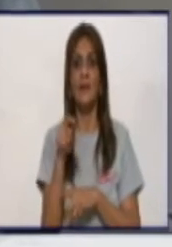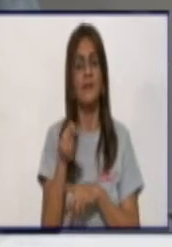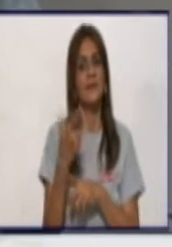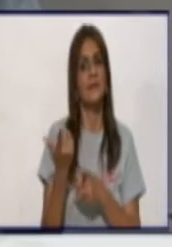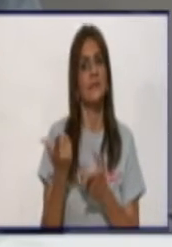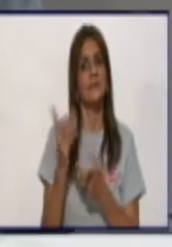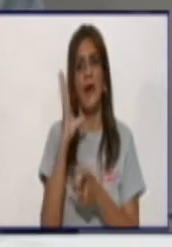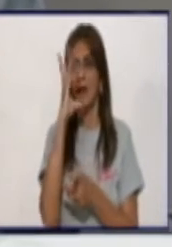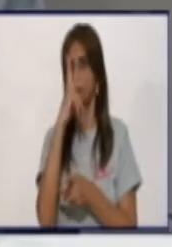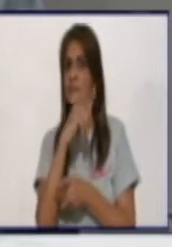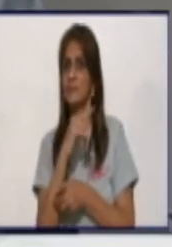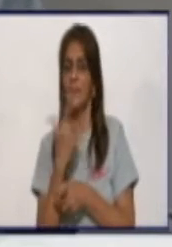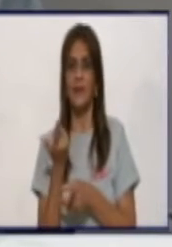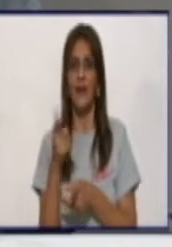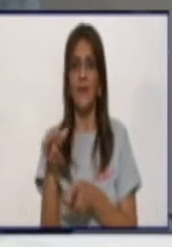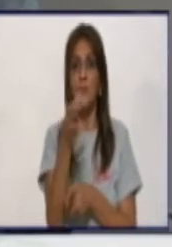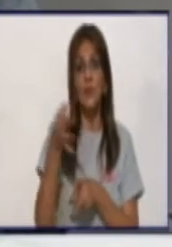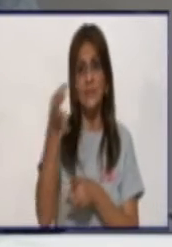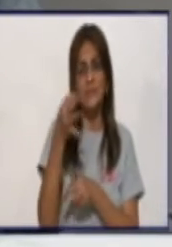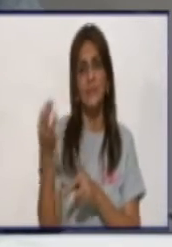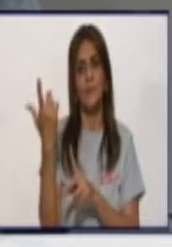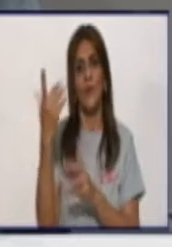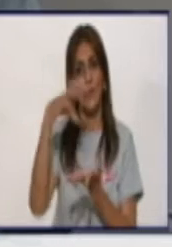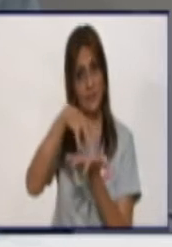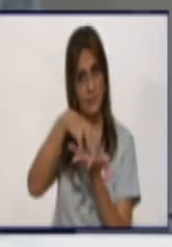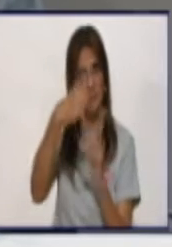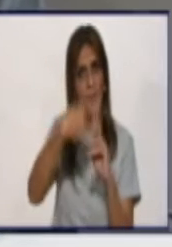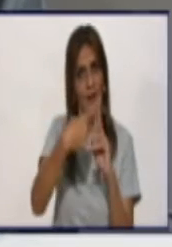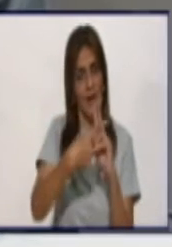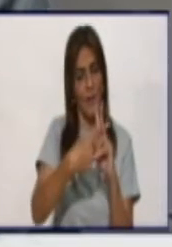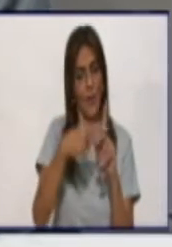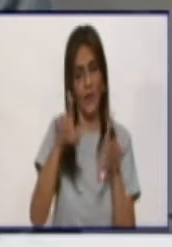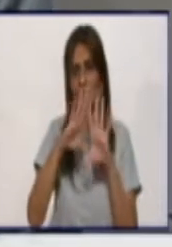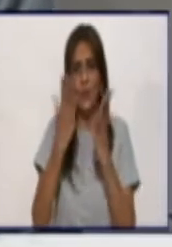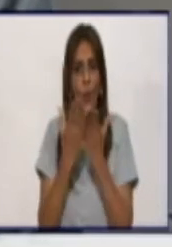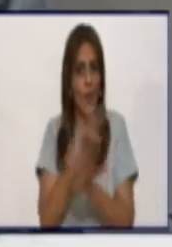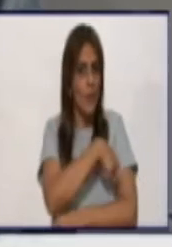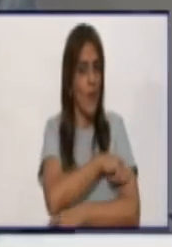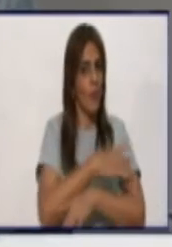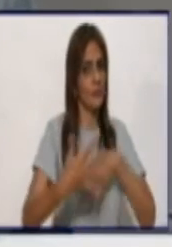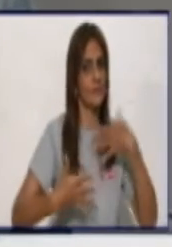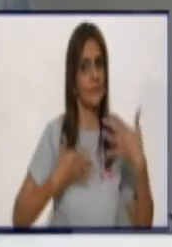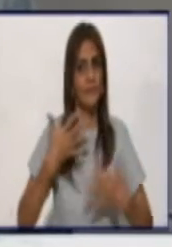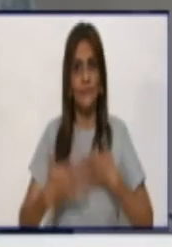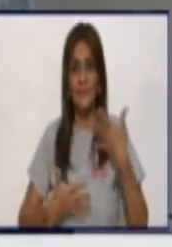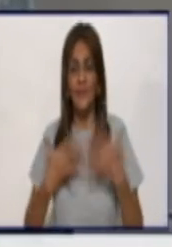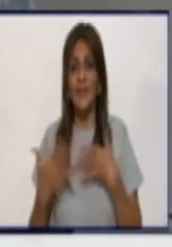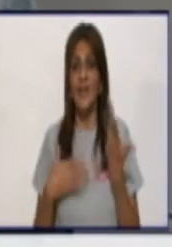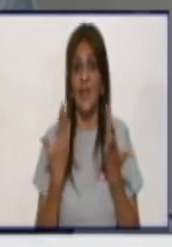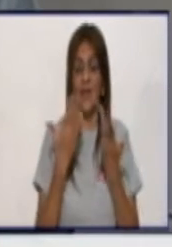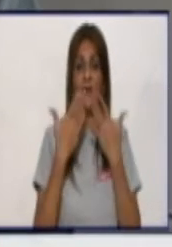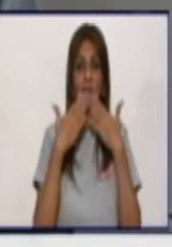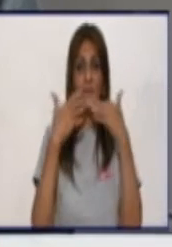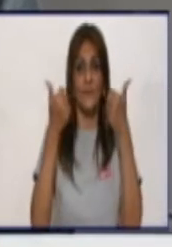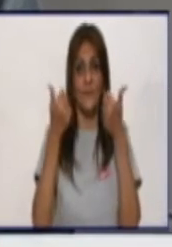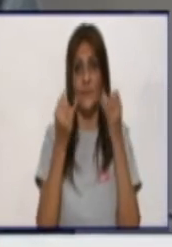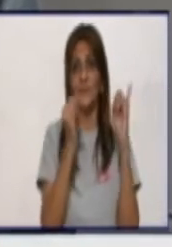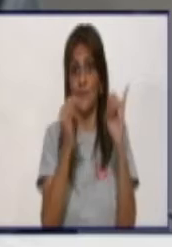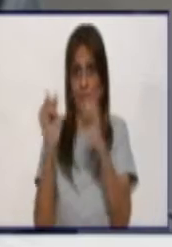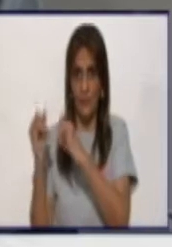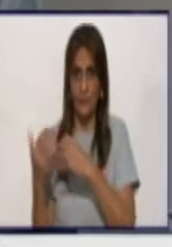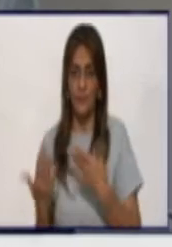bella de nuestro vayamos que todos las sentimos las disfrutamos yo creo que también es una magnífica oportunidad para en el día